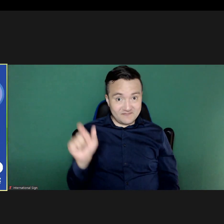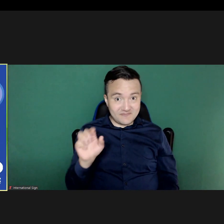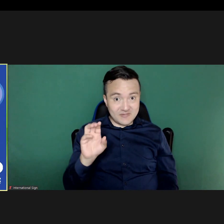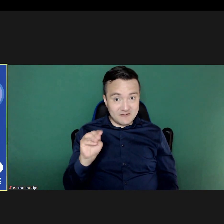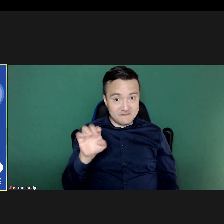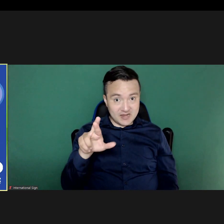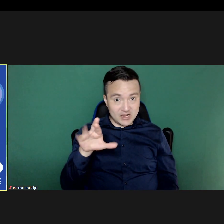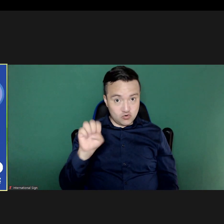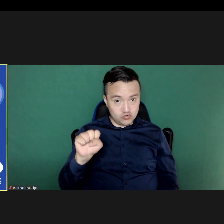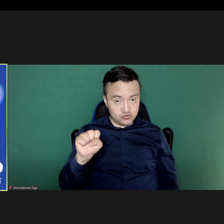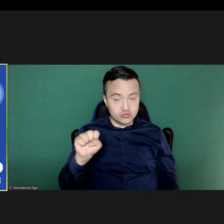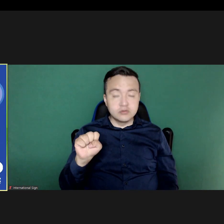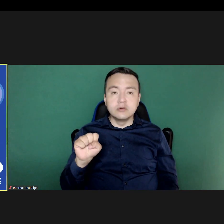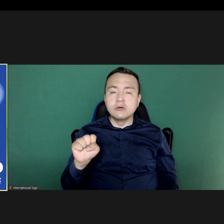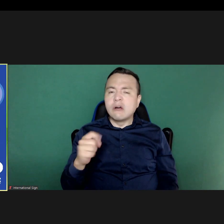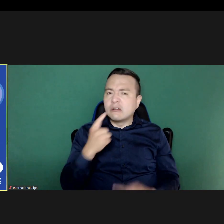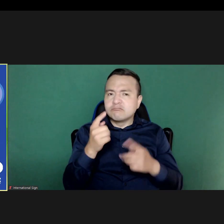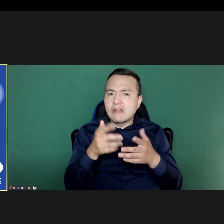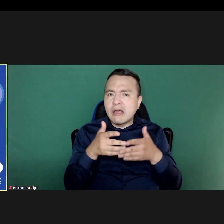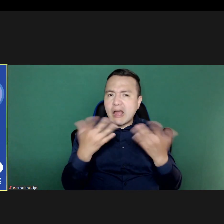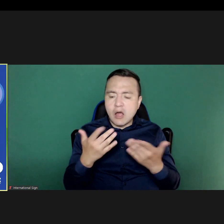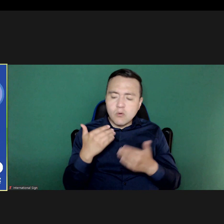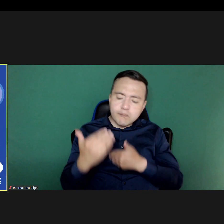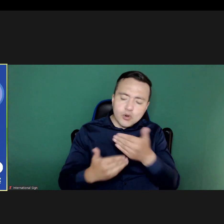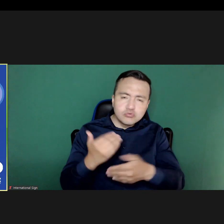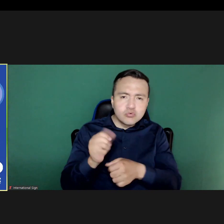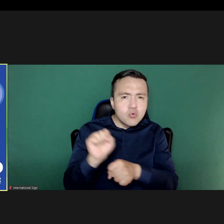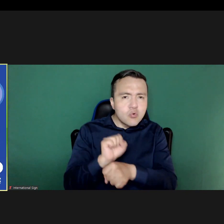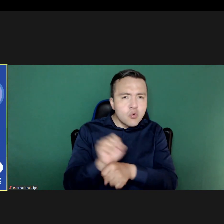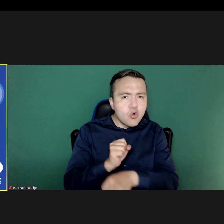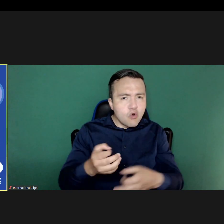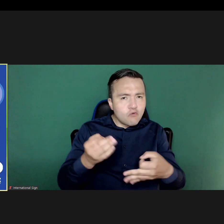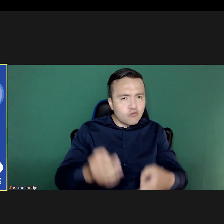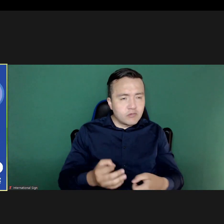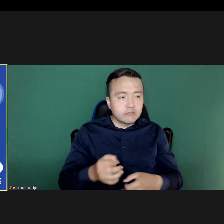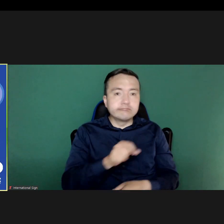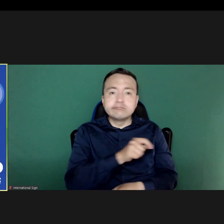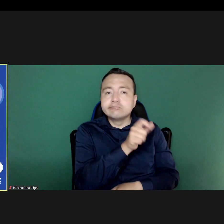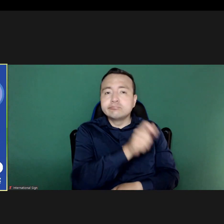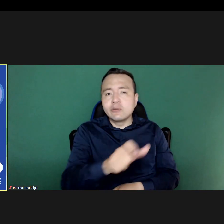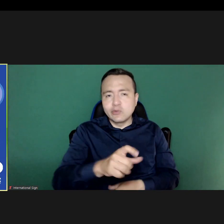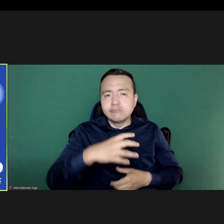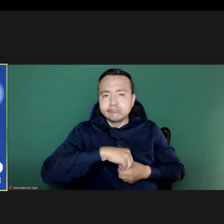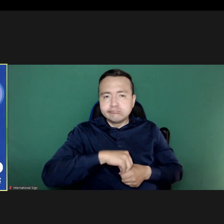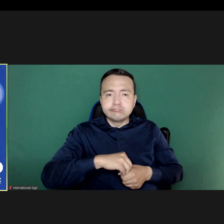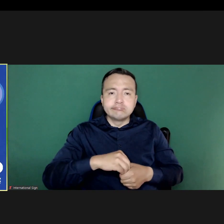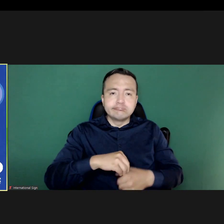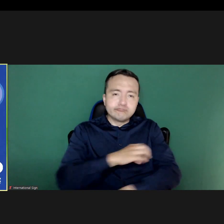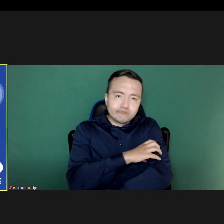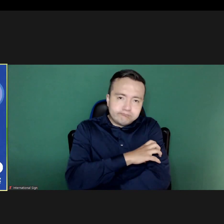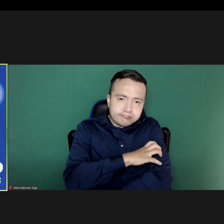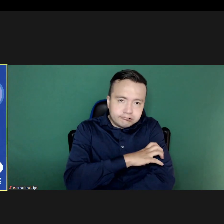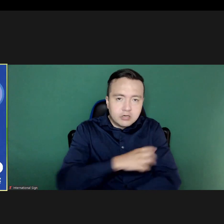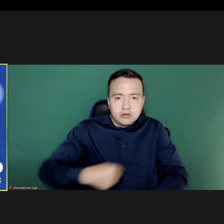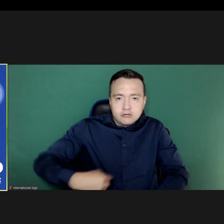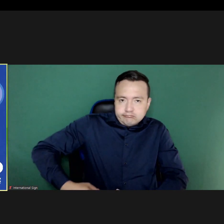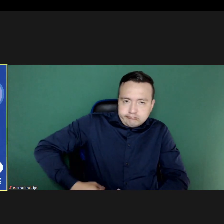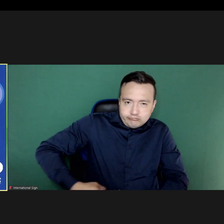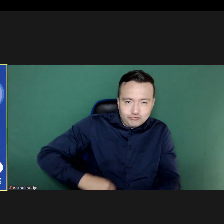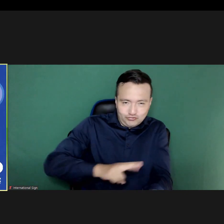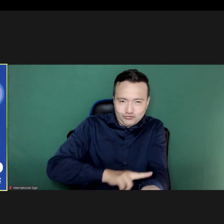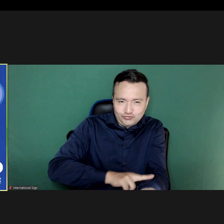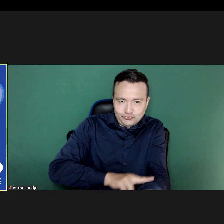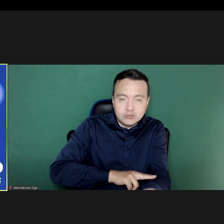proceso formal de trabajar con las personas que sufren de NTs para estos procesos de fortalecer